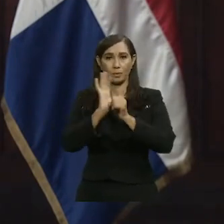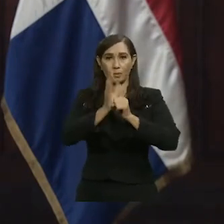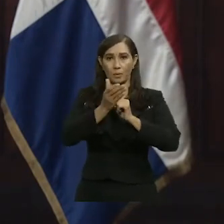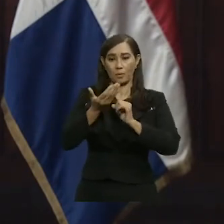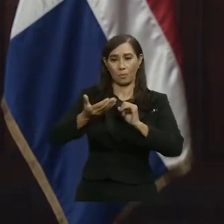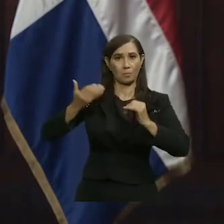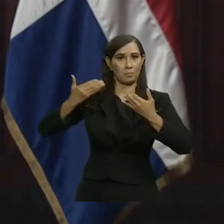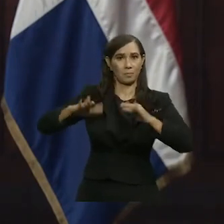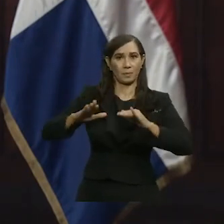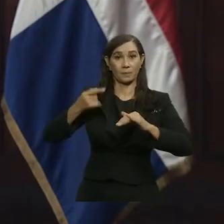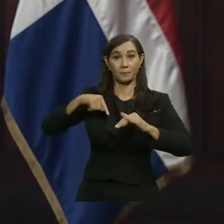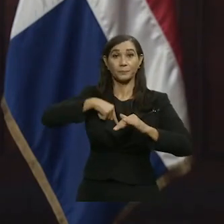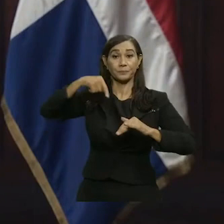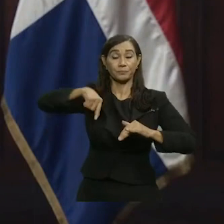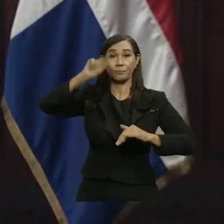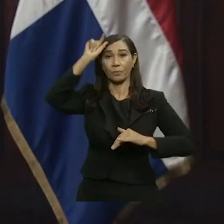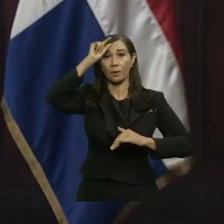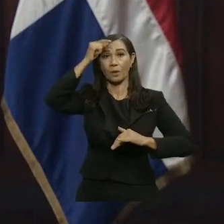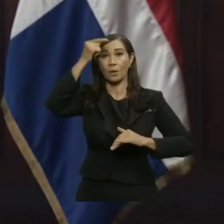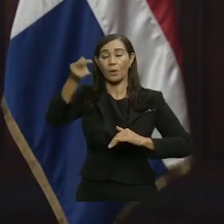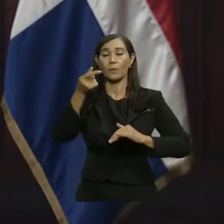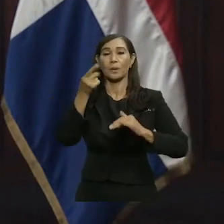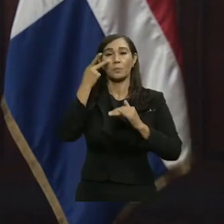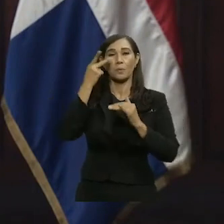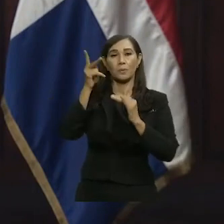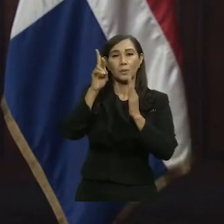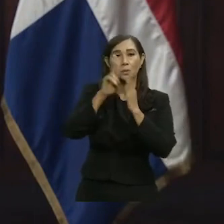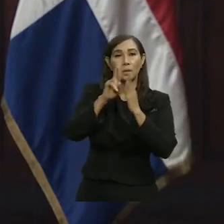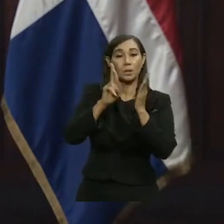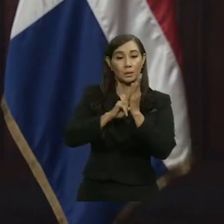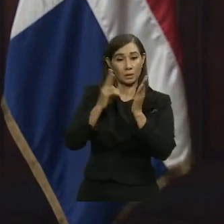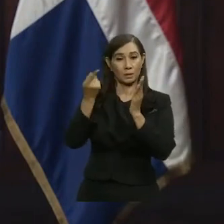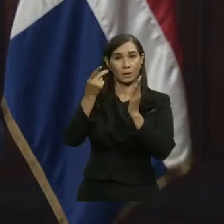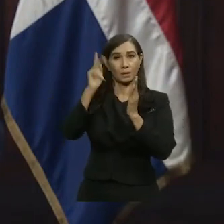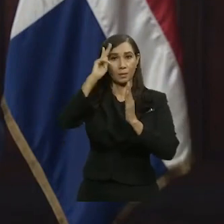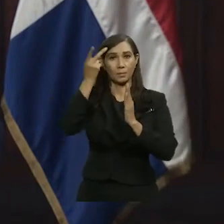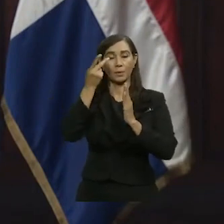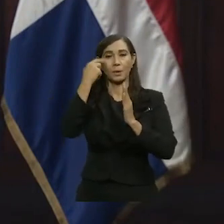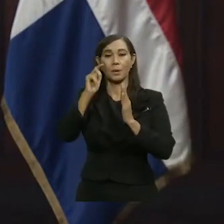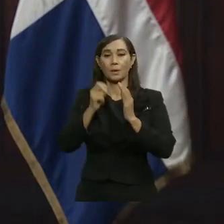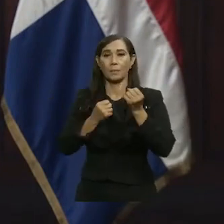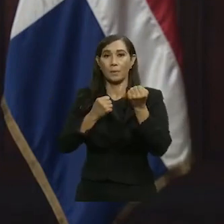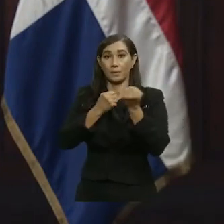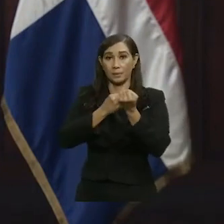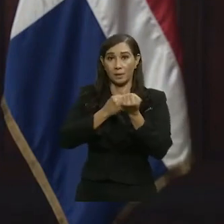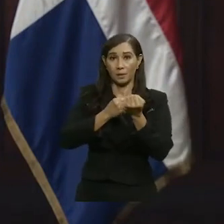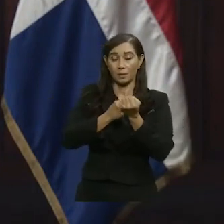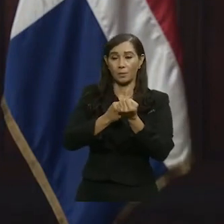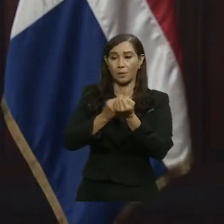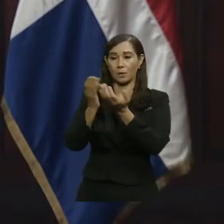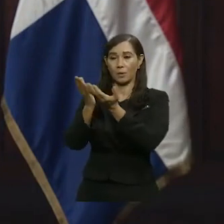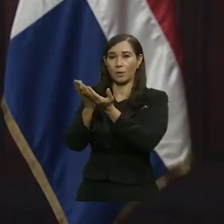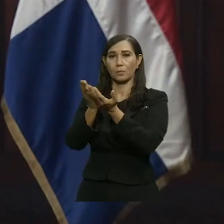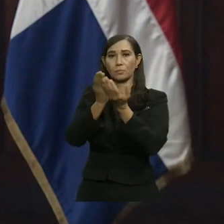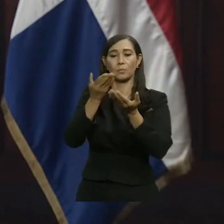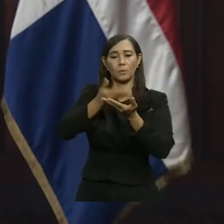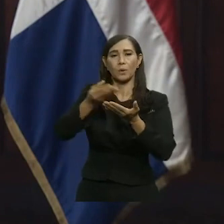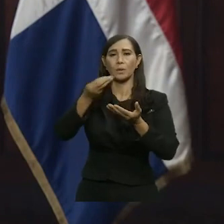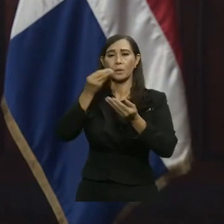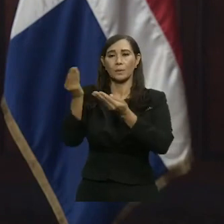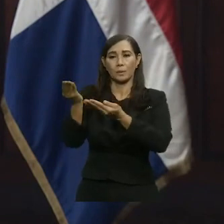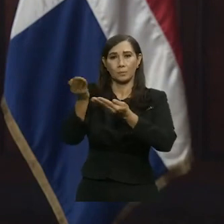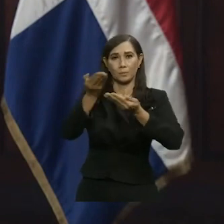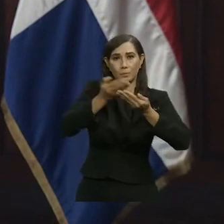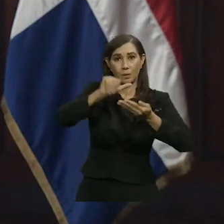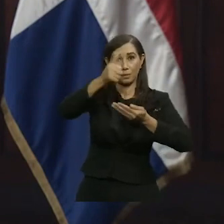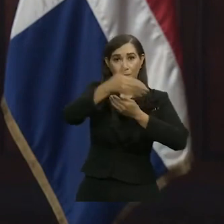Desde el gobierno hemos tomado medidas preventivas de política monetaria para mitigar el impacto de la inflación importada. También anunciamos